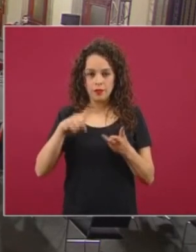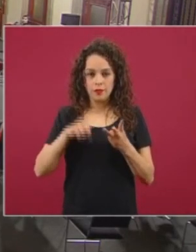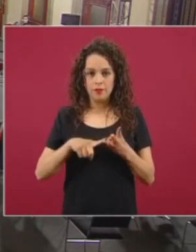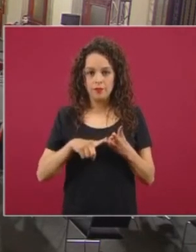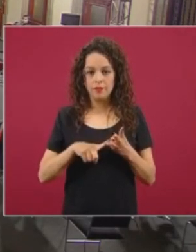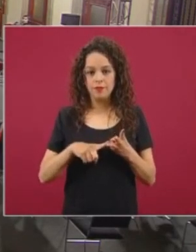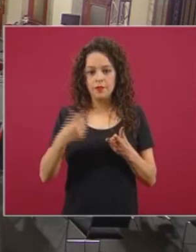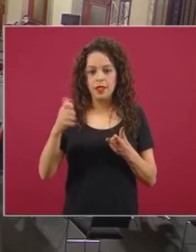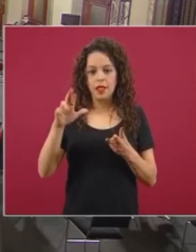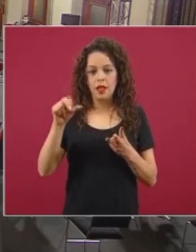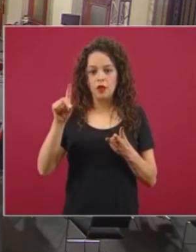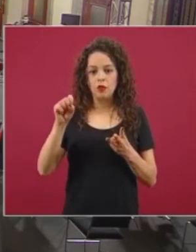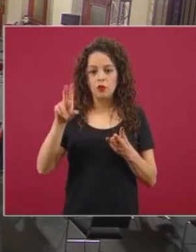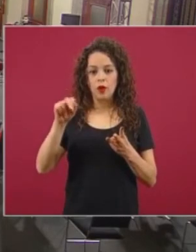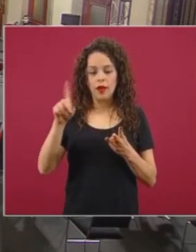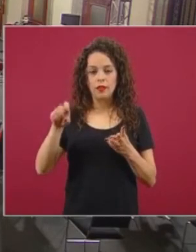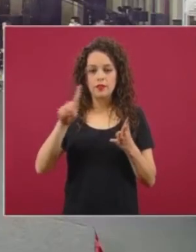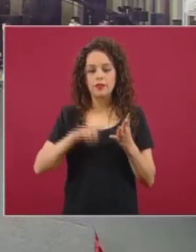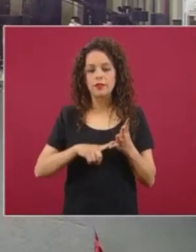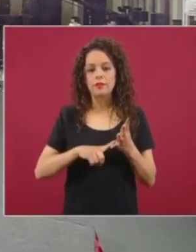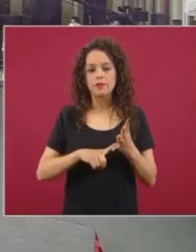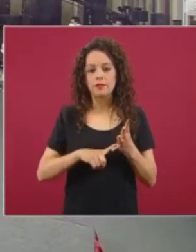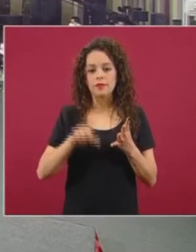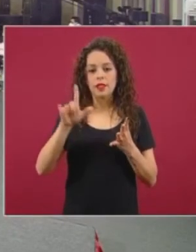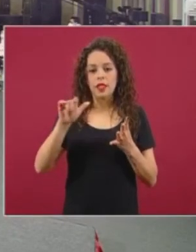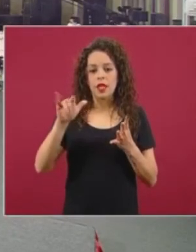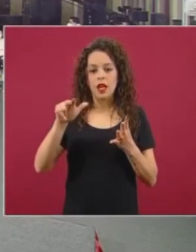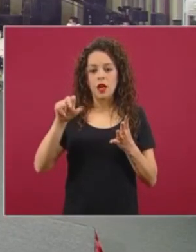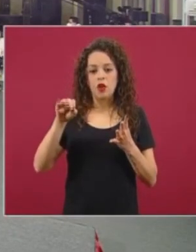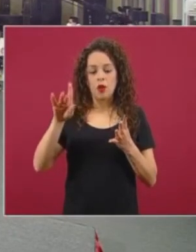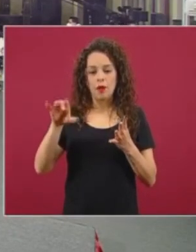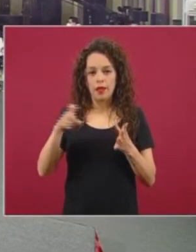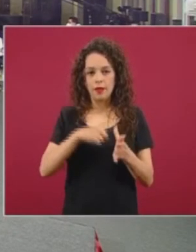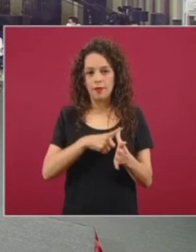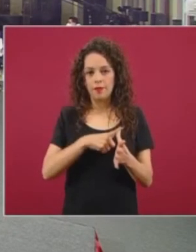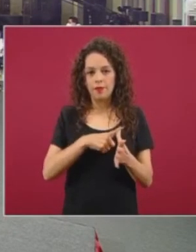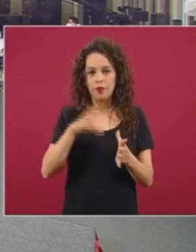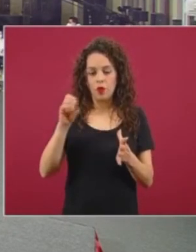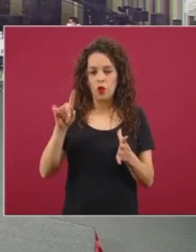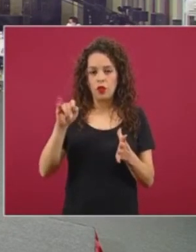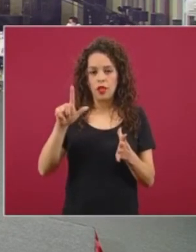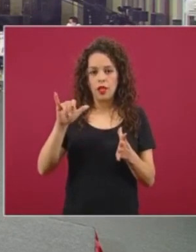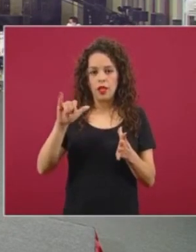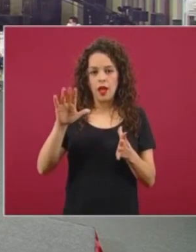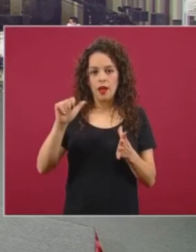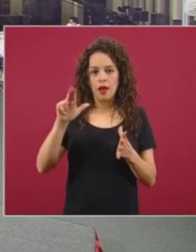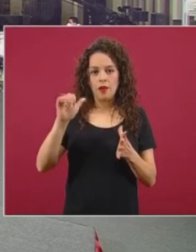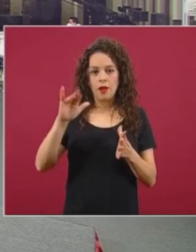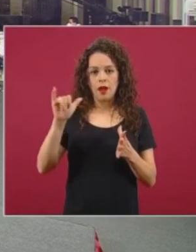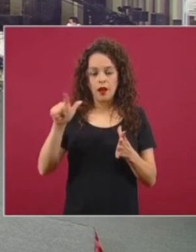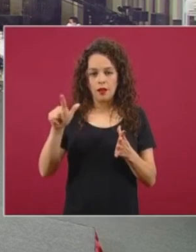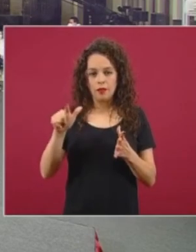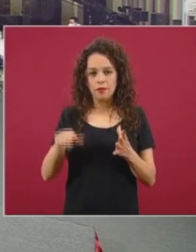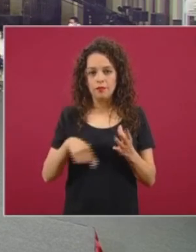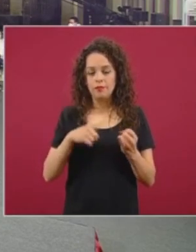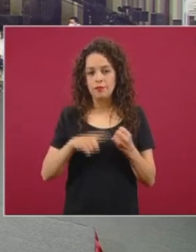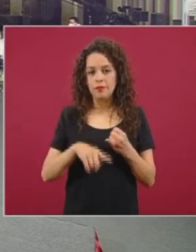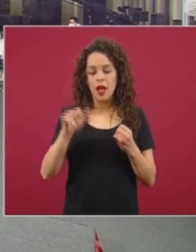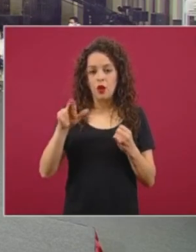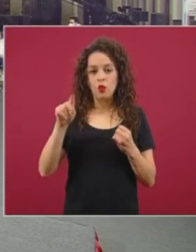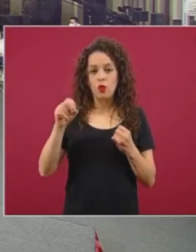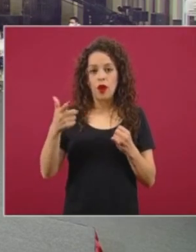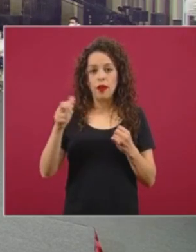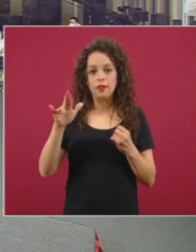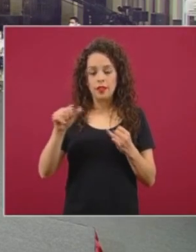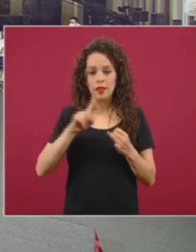Televisa, Gerardo Suárez del Heraldo de México, Liliana Nobre de Pulso Saludable, Otilia Carvajal de La Razón, Arturo García de